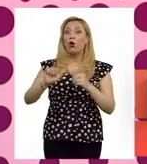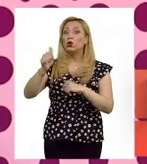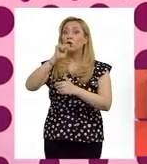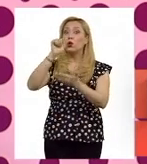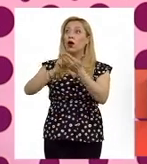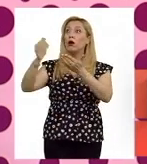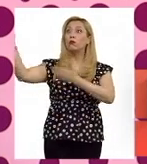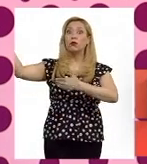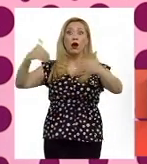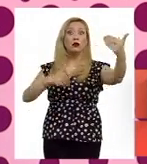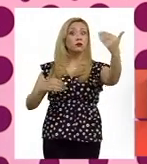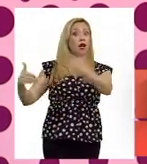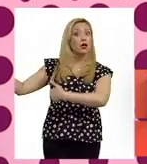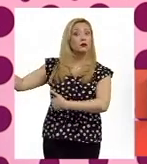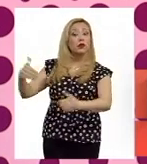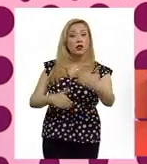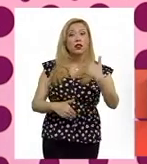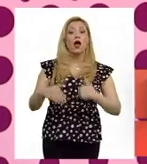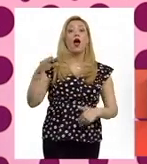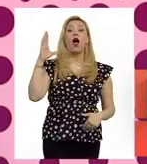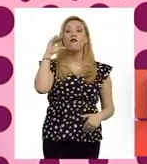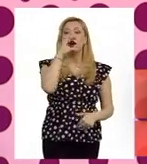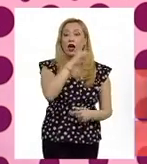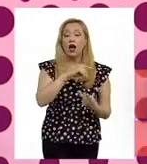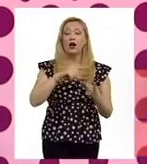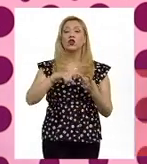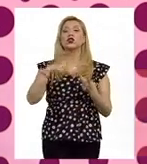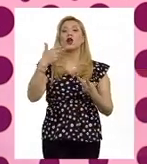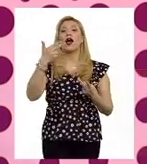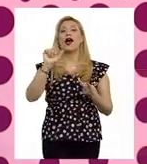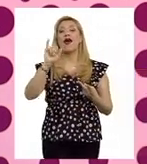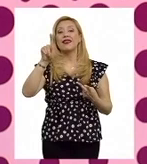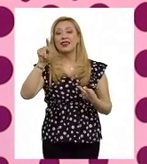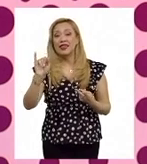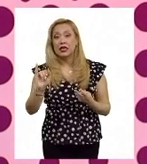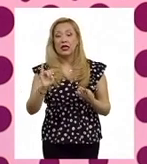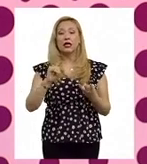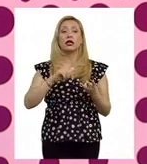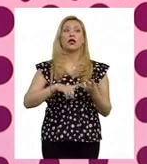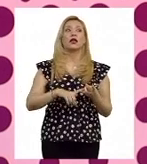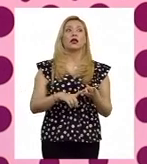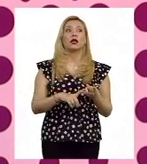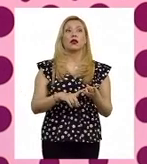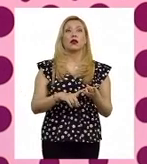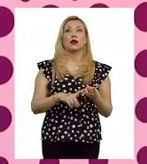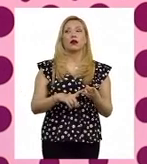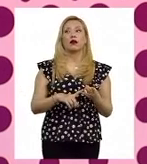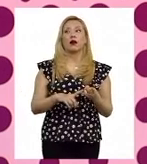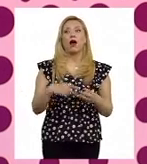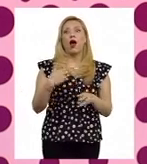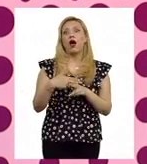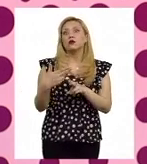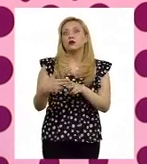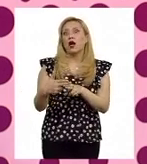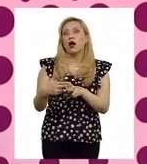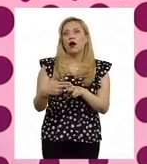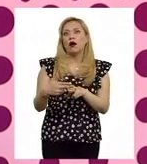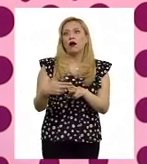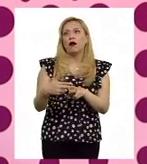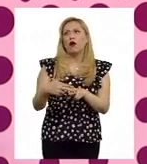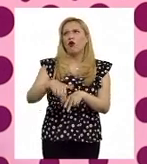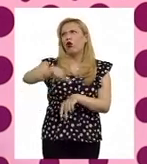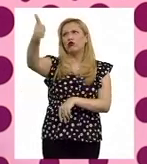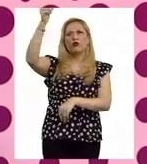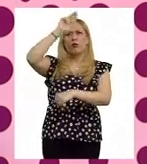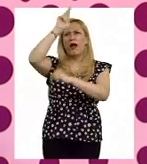¿no? Estamos teniendo africanos, haitianos e inclusive algunos migrantes que no eran propios de